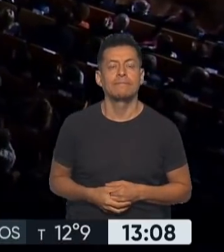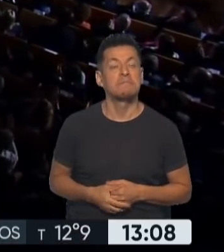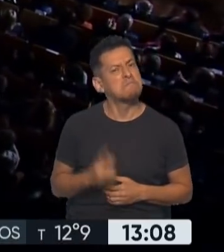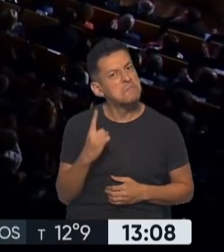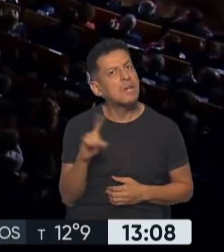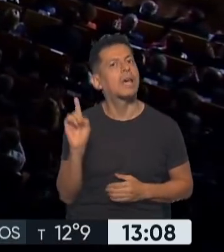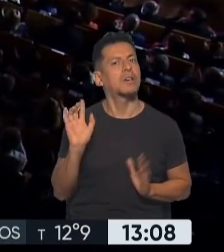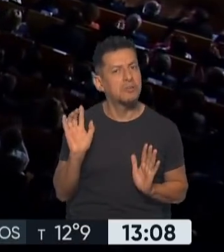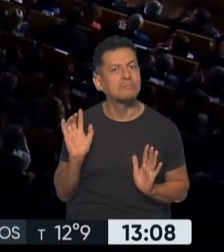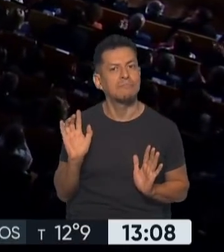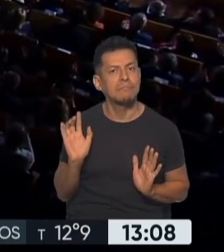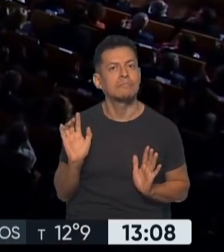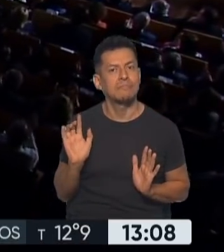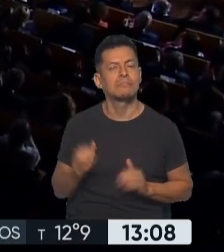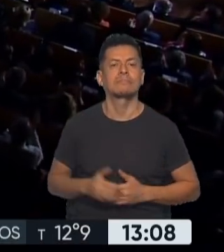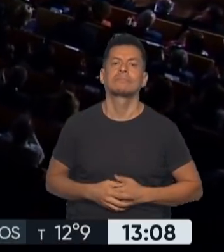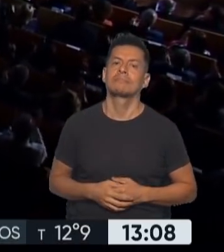Raro,